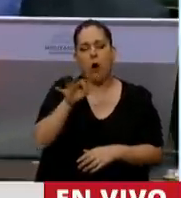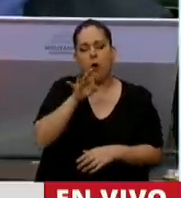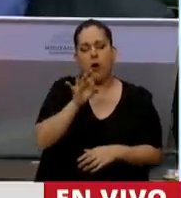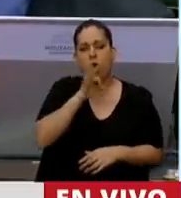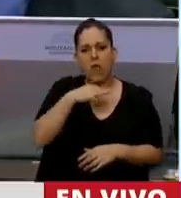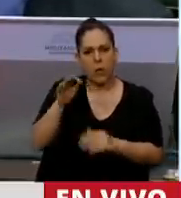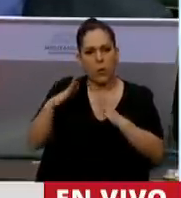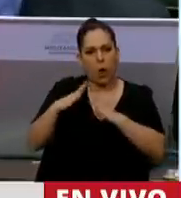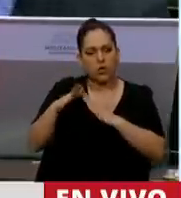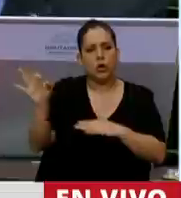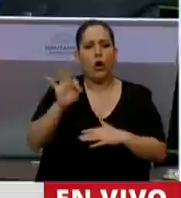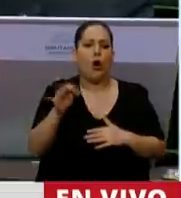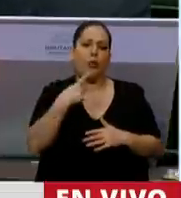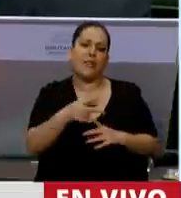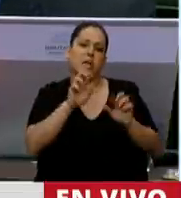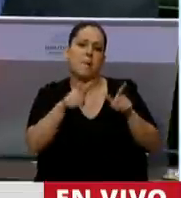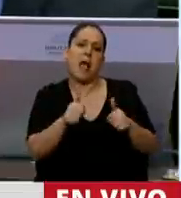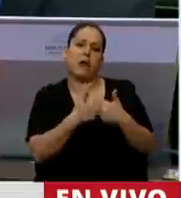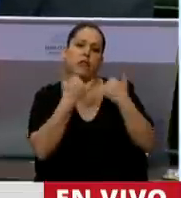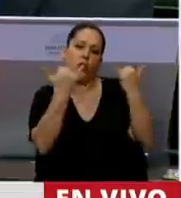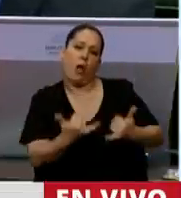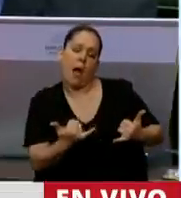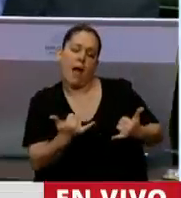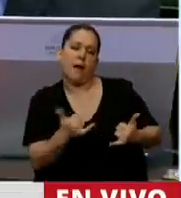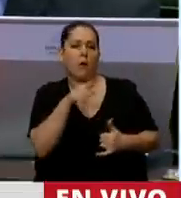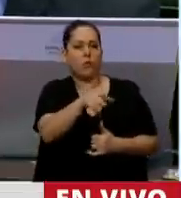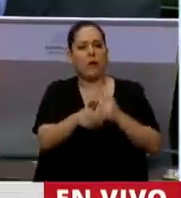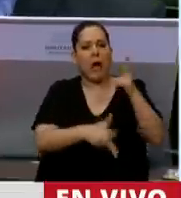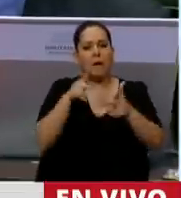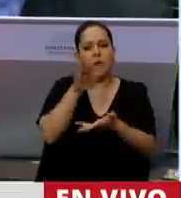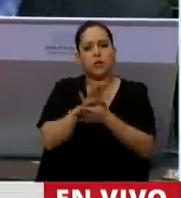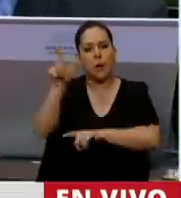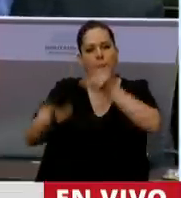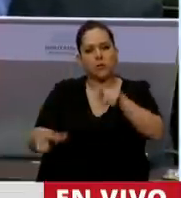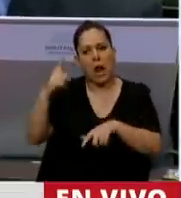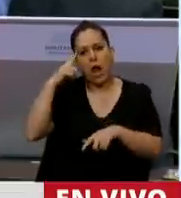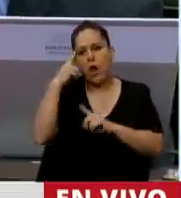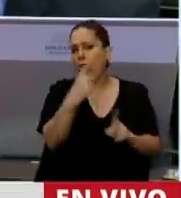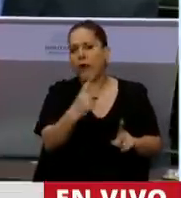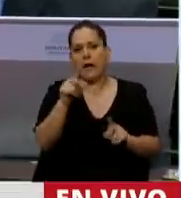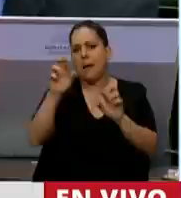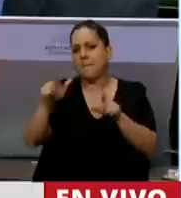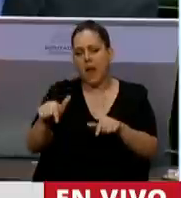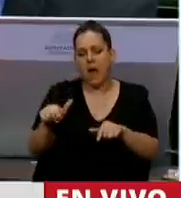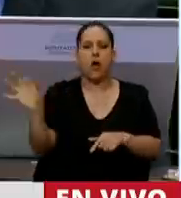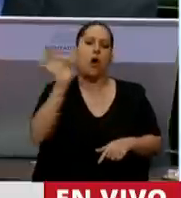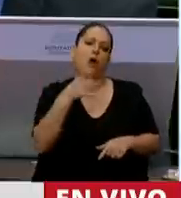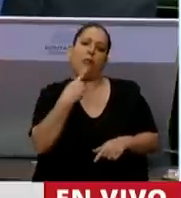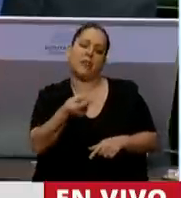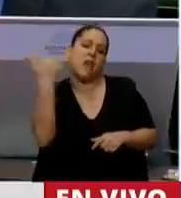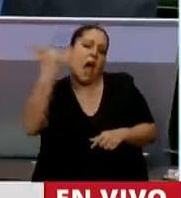un plan escondido? Aquí hay 3 opciones, más que 2. ¿Al que dice que no creen los planes o al que dice que siempre los